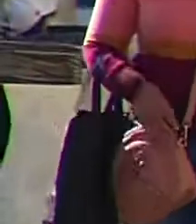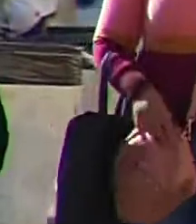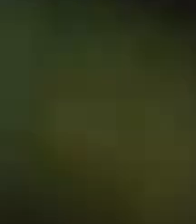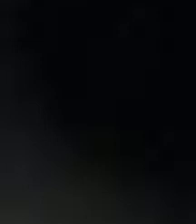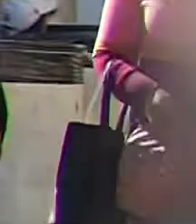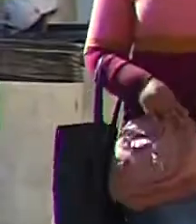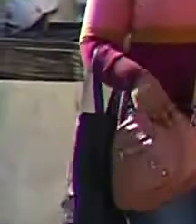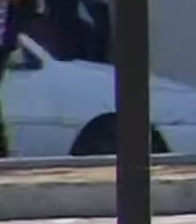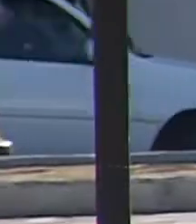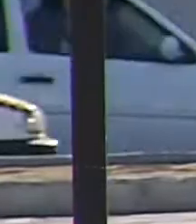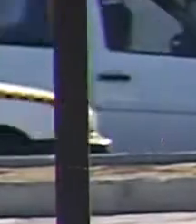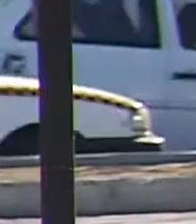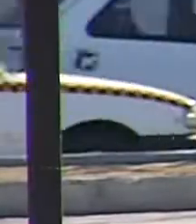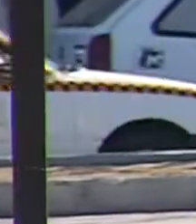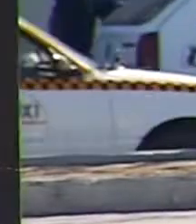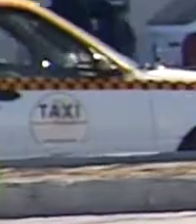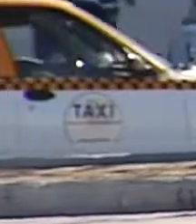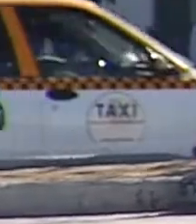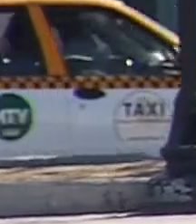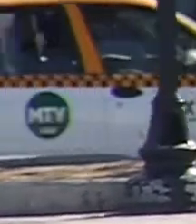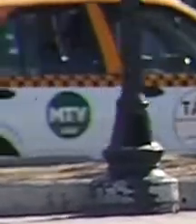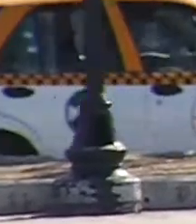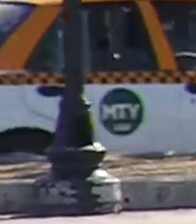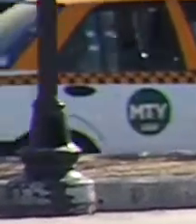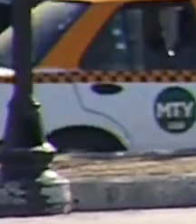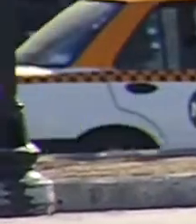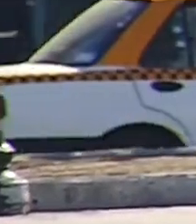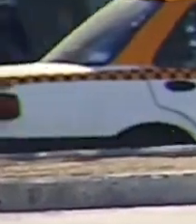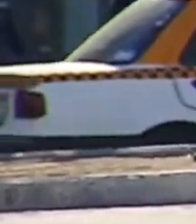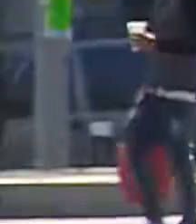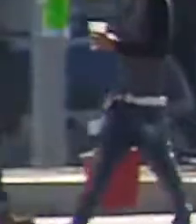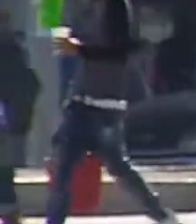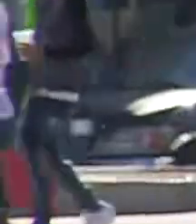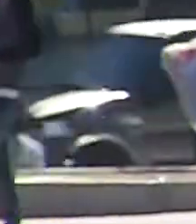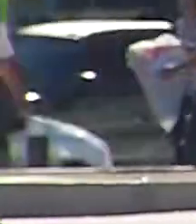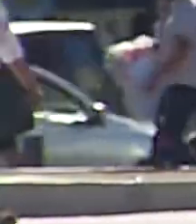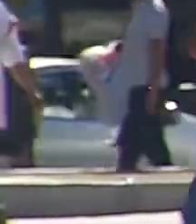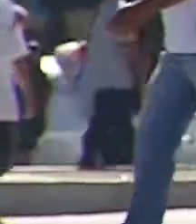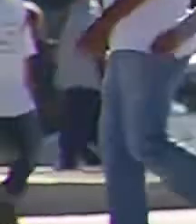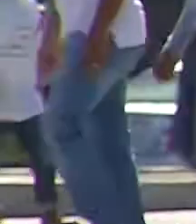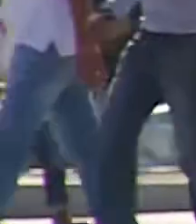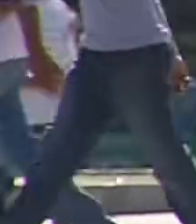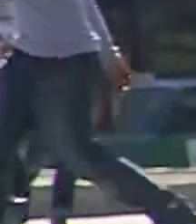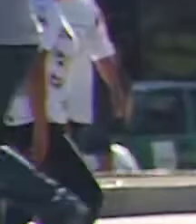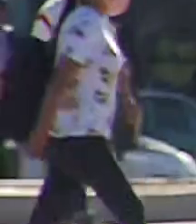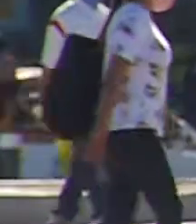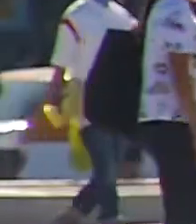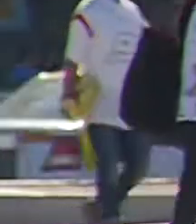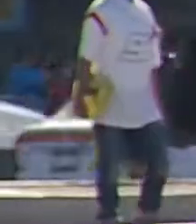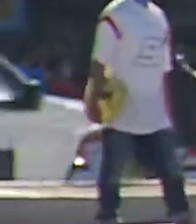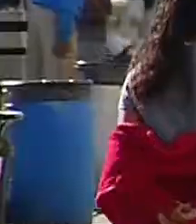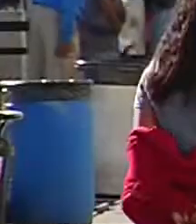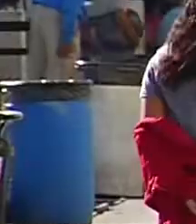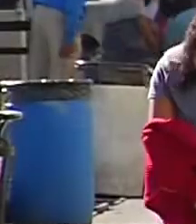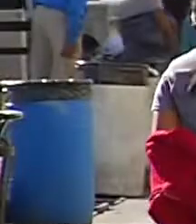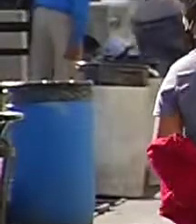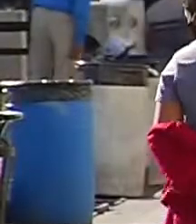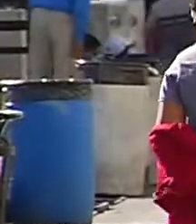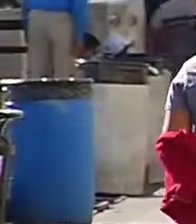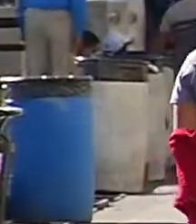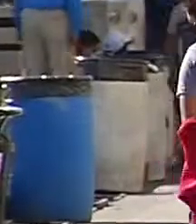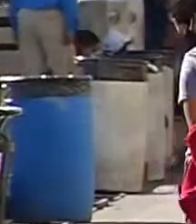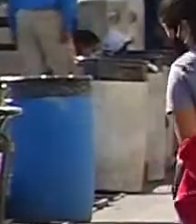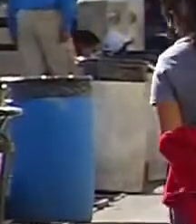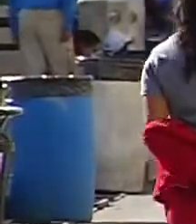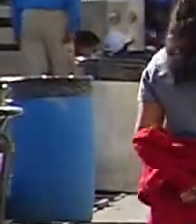lanzó el secretario de Salud, Manuel de la O. Cavazos, al dar a conocer las cifras de mujeres en periodo de gestación o que al dar a luz pierden la